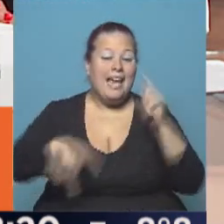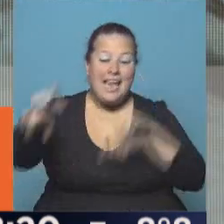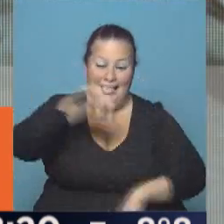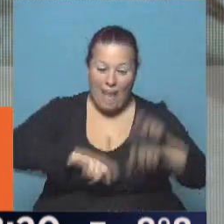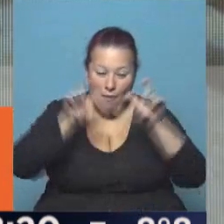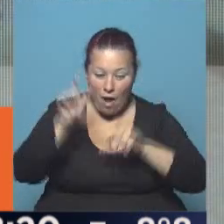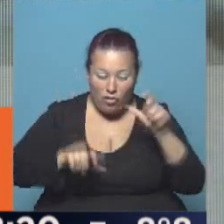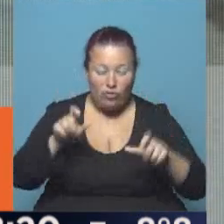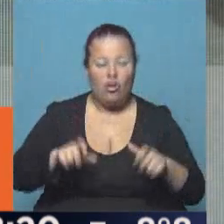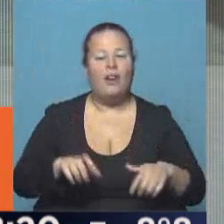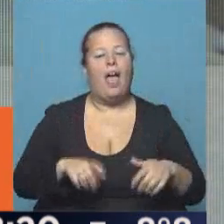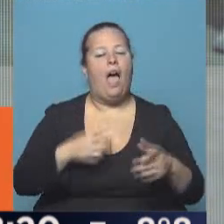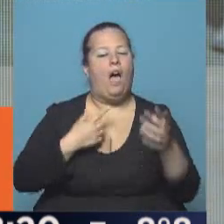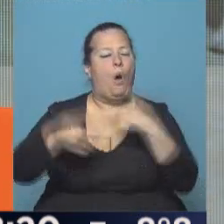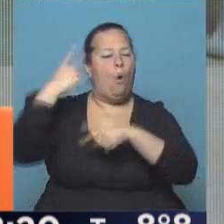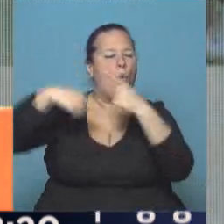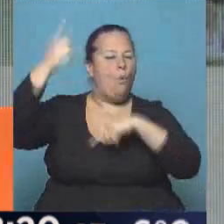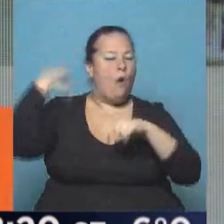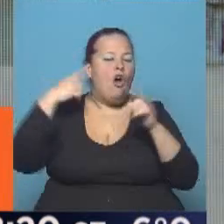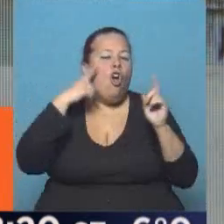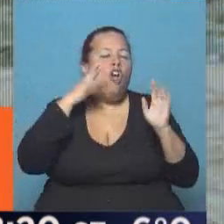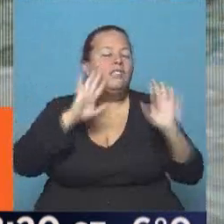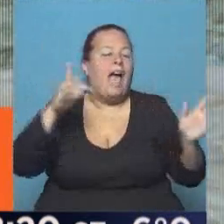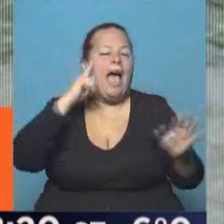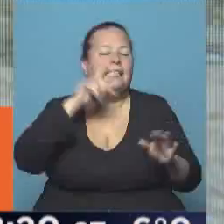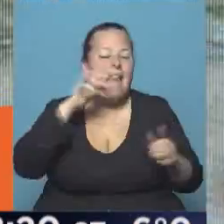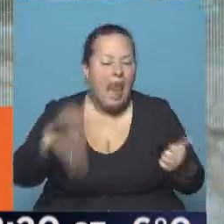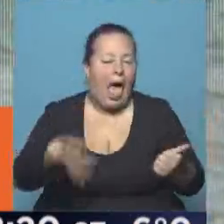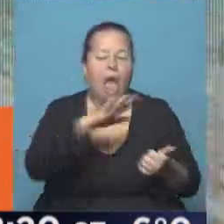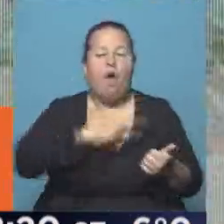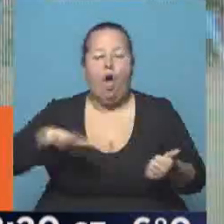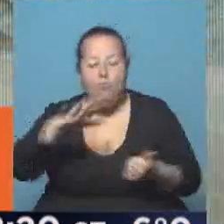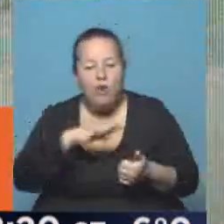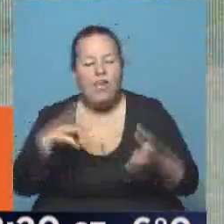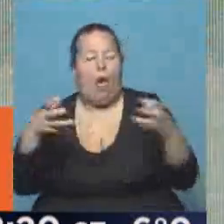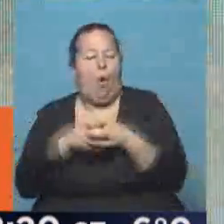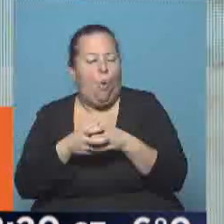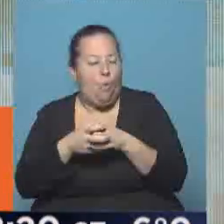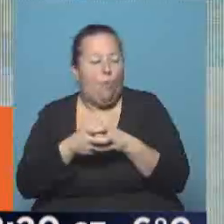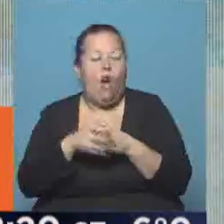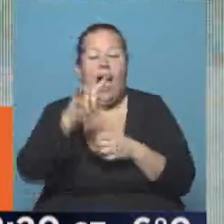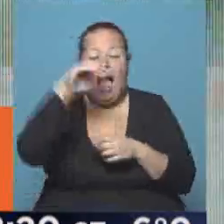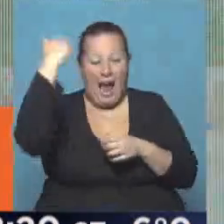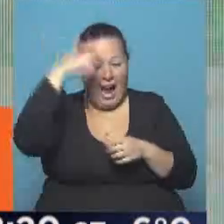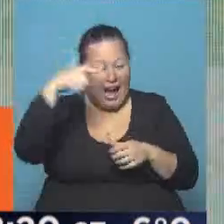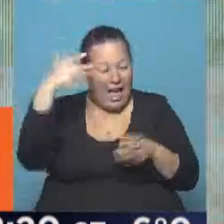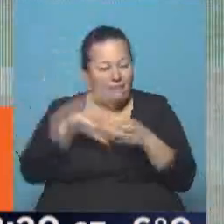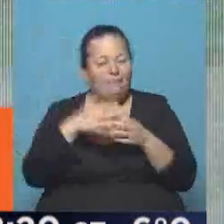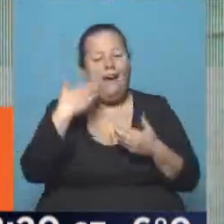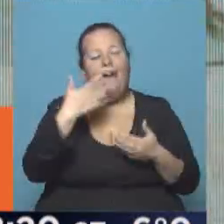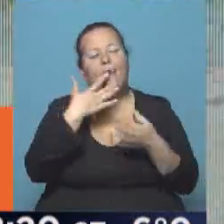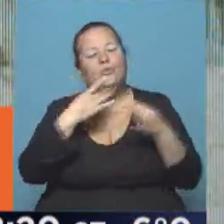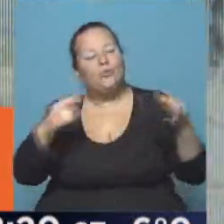gente retrocede hacia lo que conoce, que es el Islam, es la comunidad, es la tribu, y el Estado Islámico, con un discurso muy